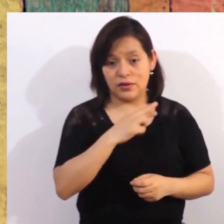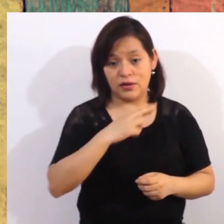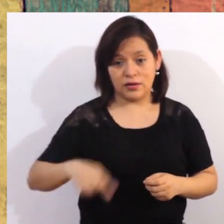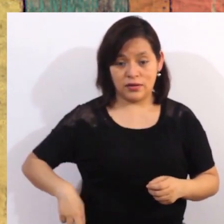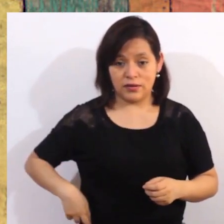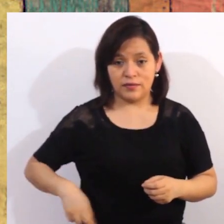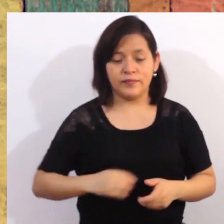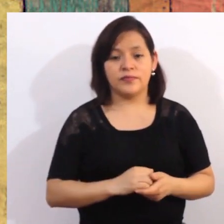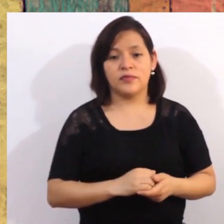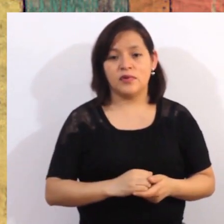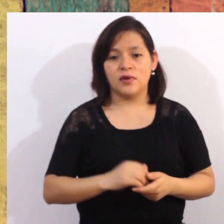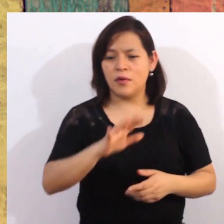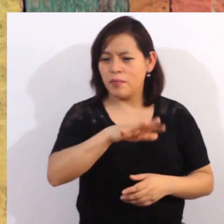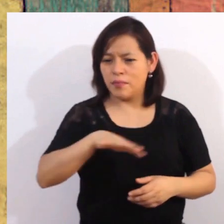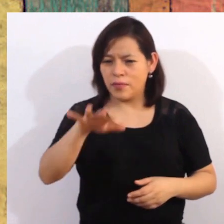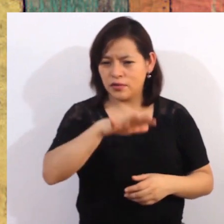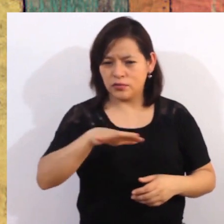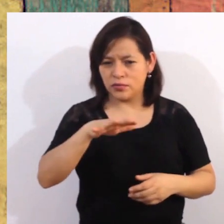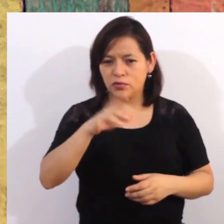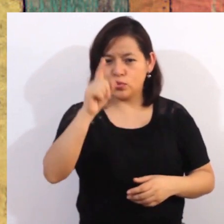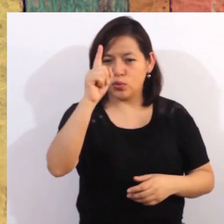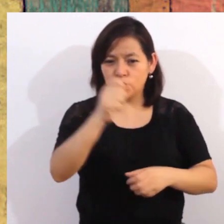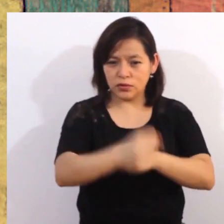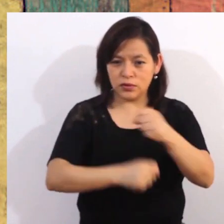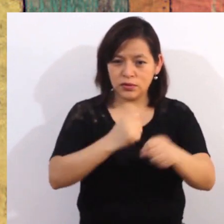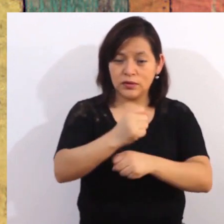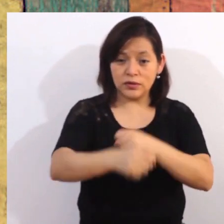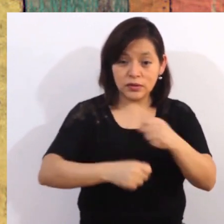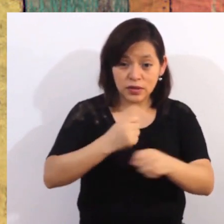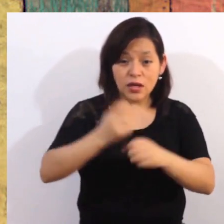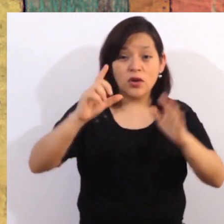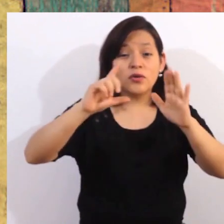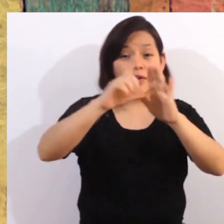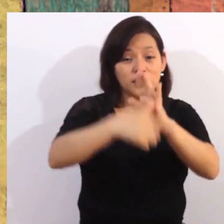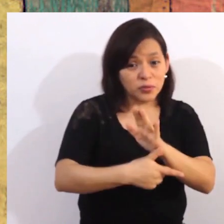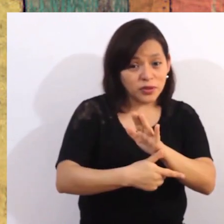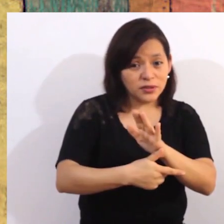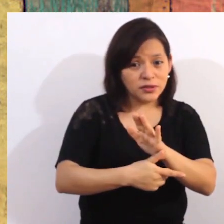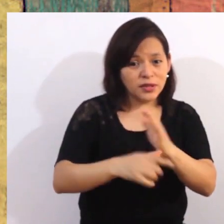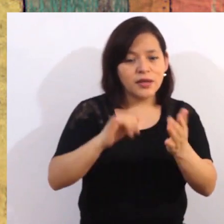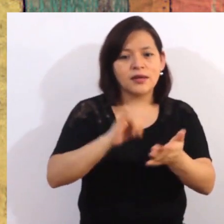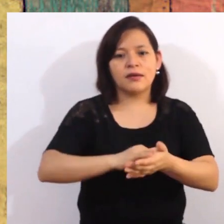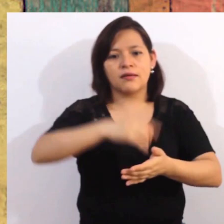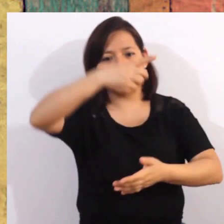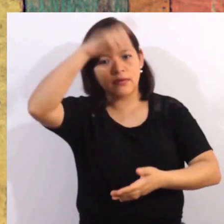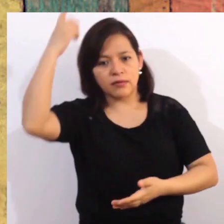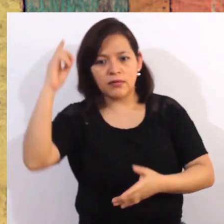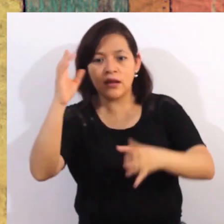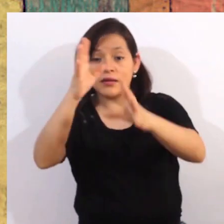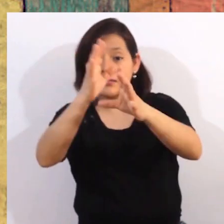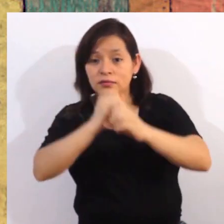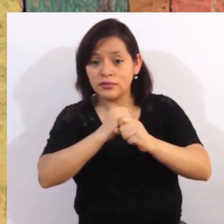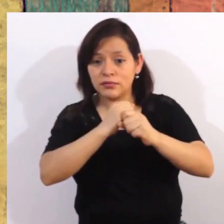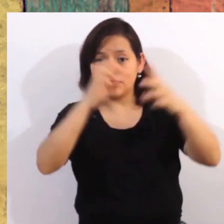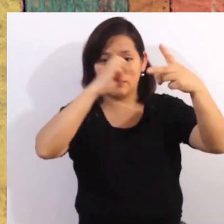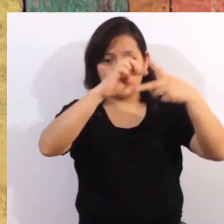Estamos hablando de aproximadamente un siglo después de lo que Daniel está recibiendo la